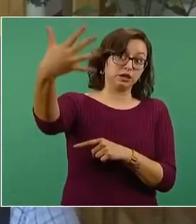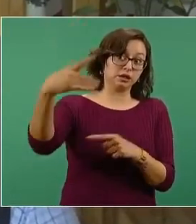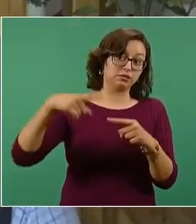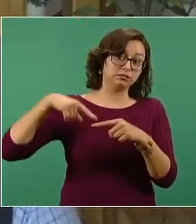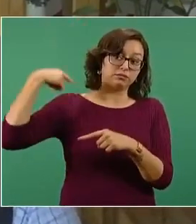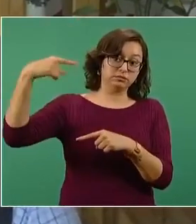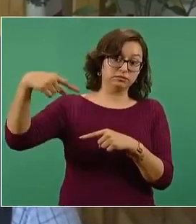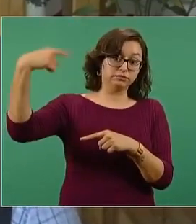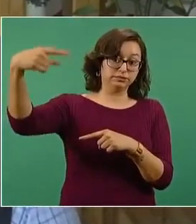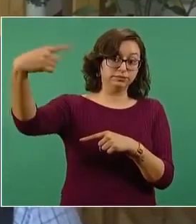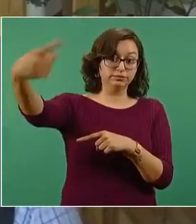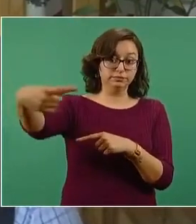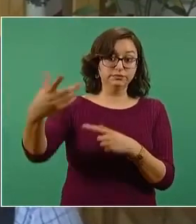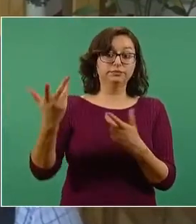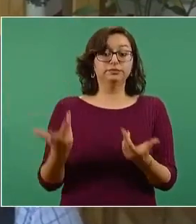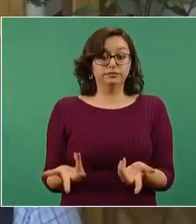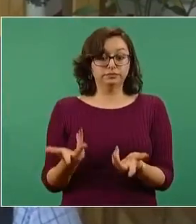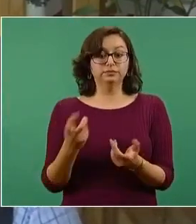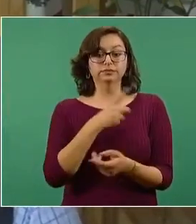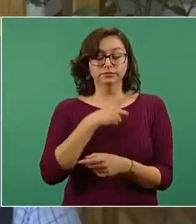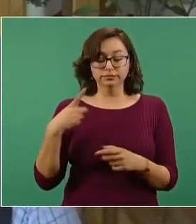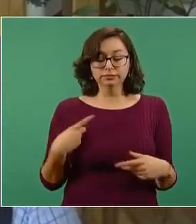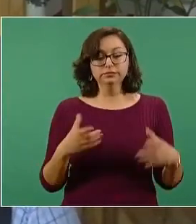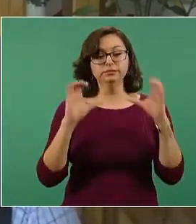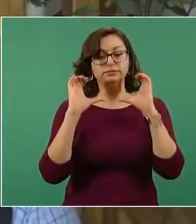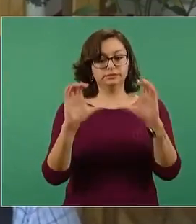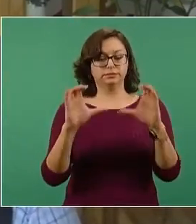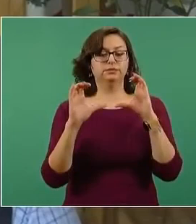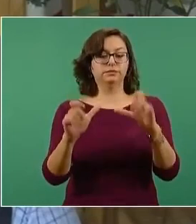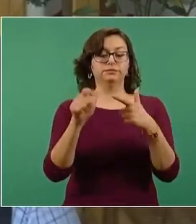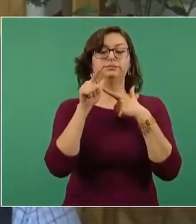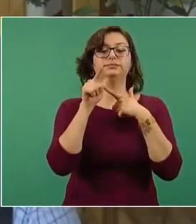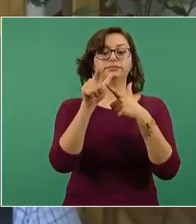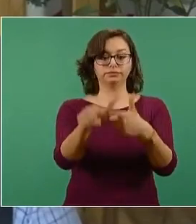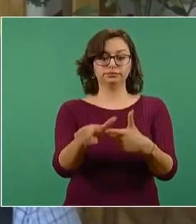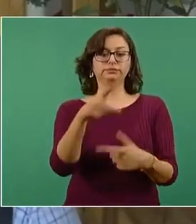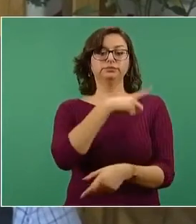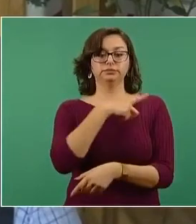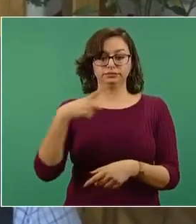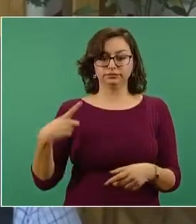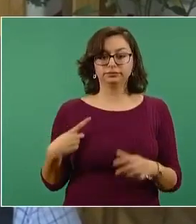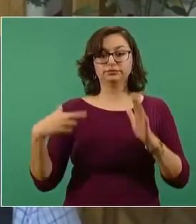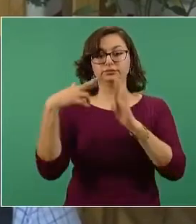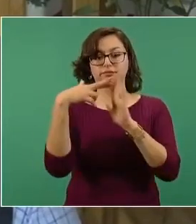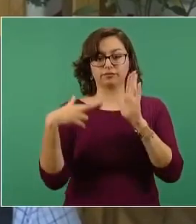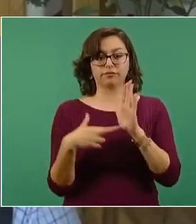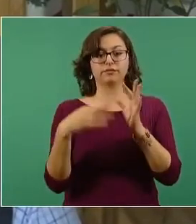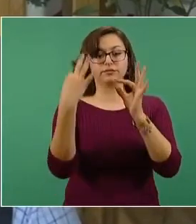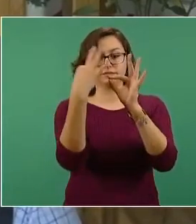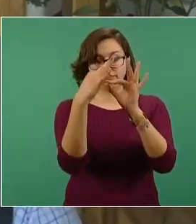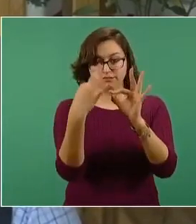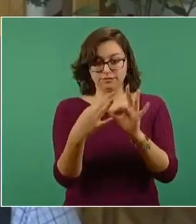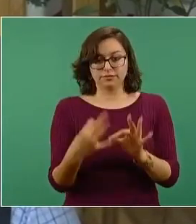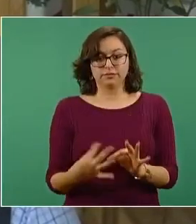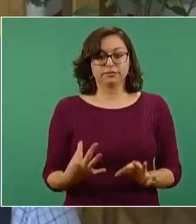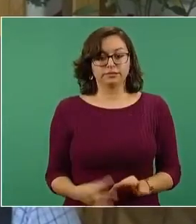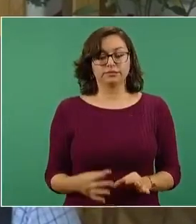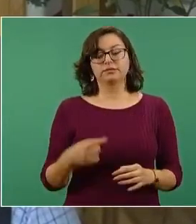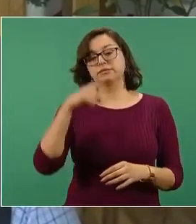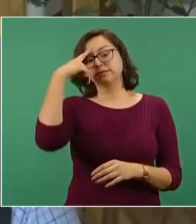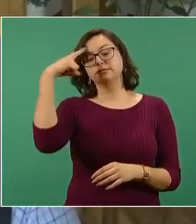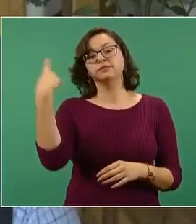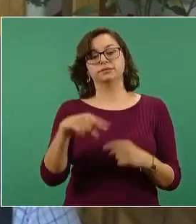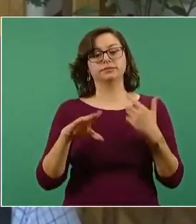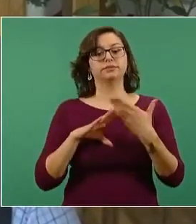meses posteriores, sobre todo debemos de seguir implementando y poniendo en práctica las medidas preventivas